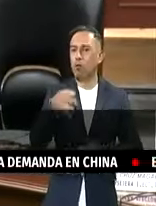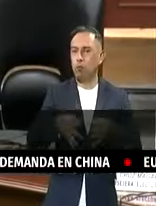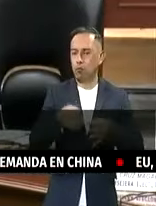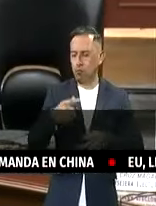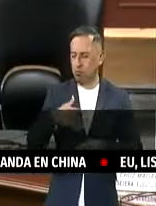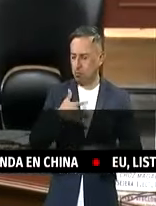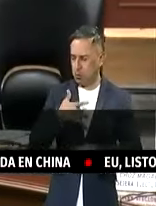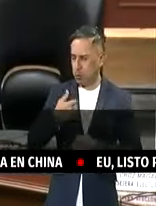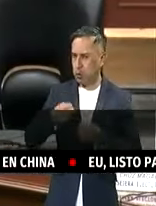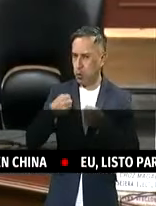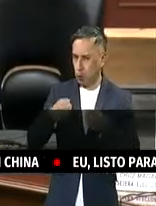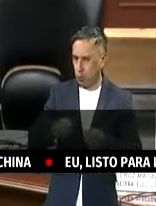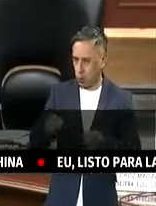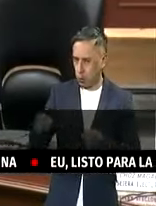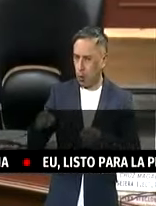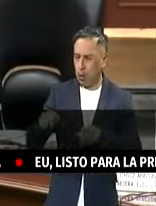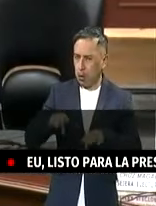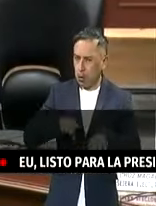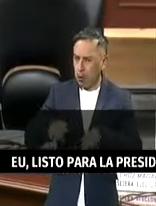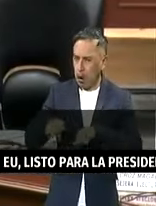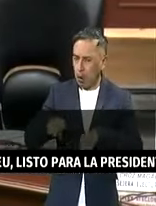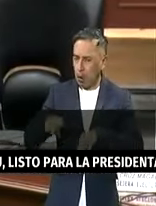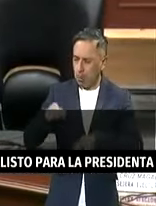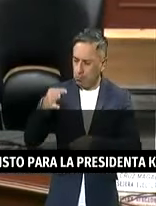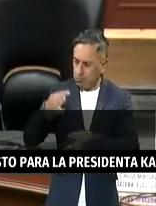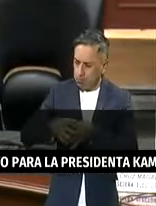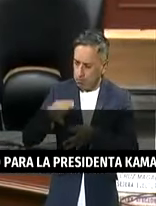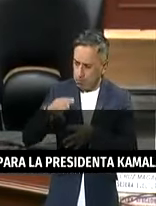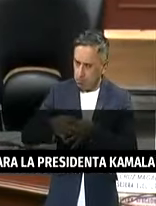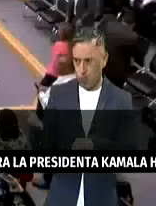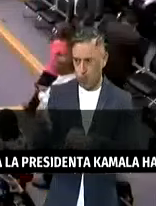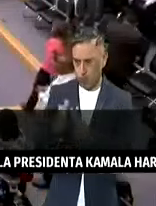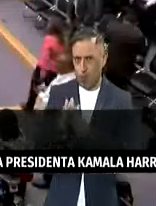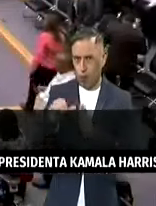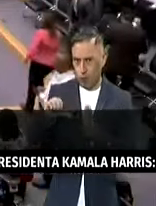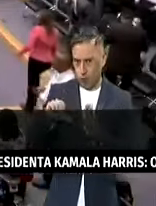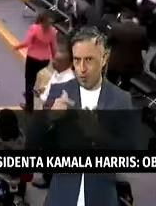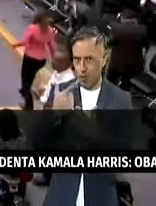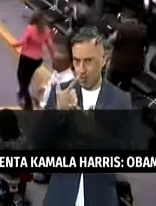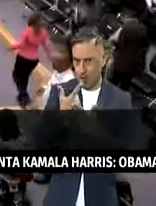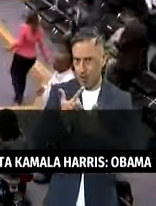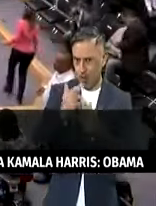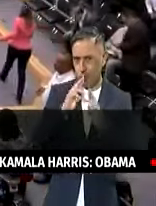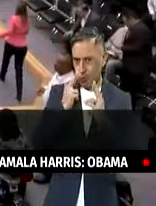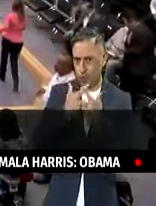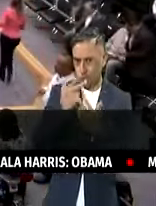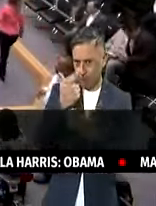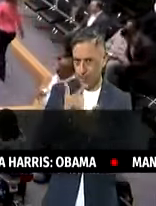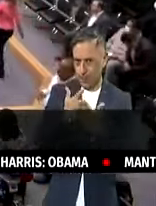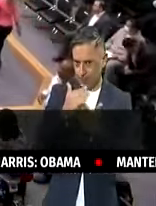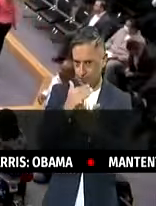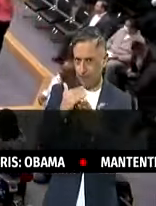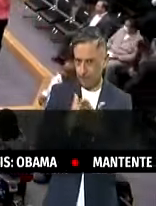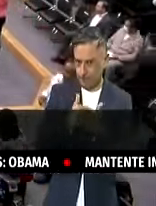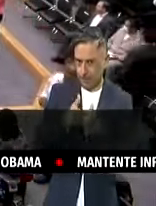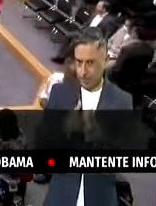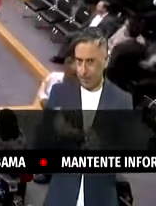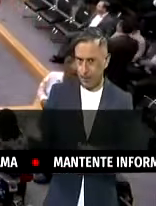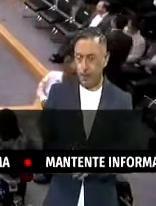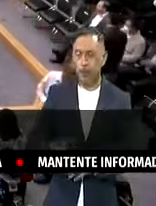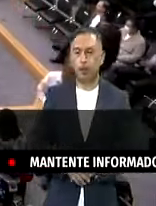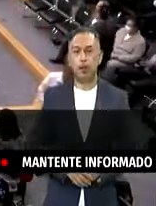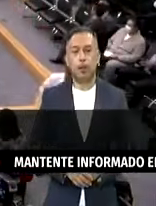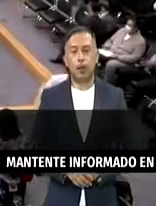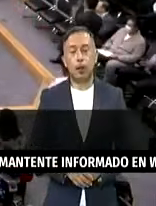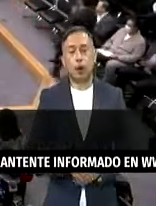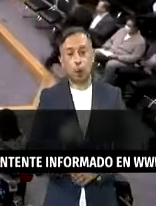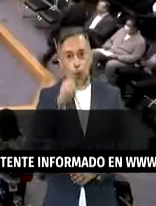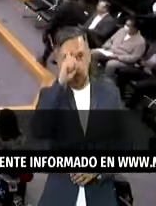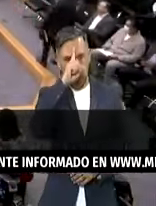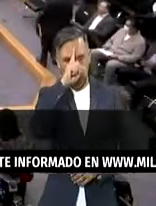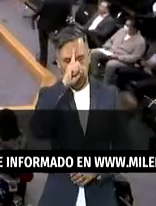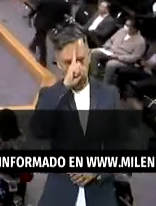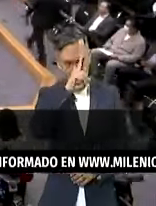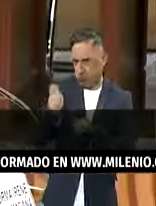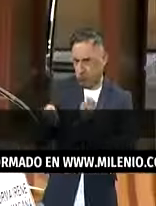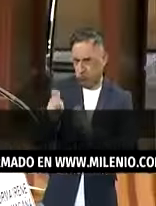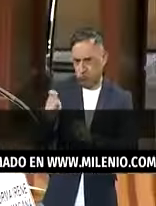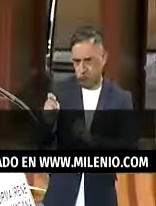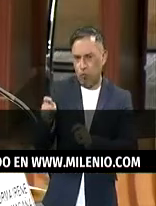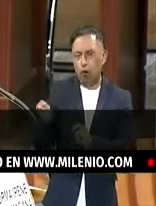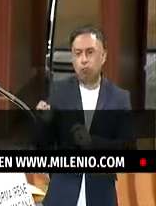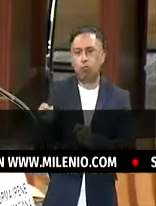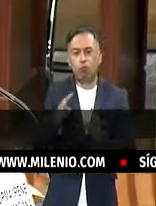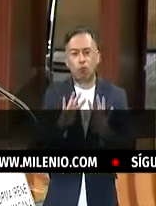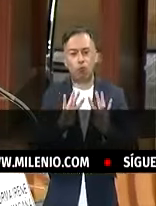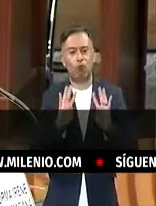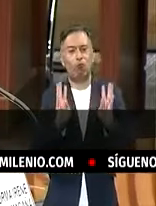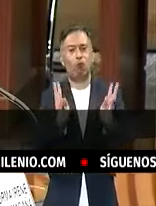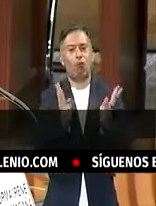dado Morena mayoría. Parece que faltan dos curules para que esto ocurra, pero en cuanto esté en línea me indican a ver